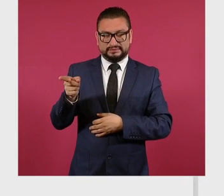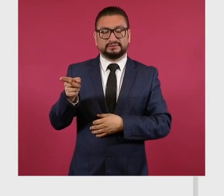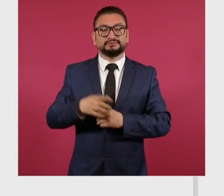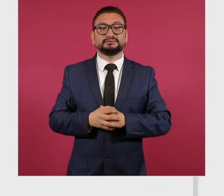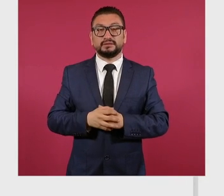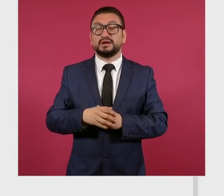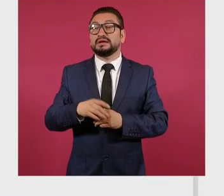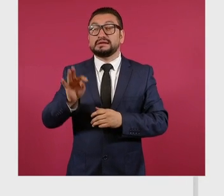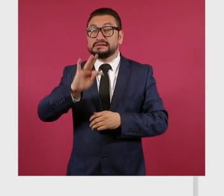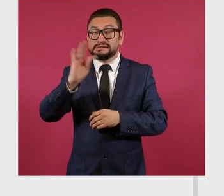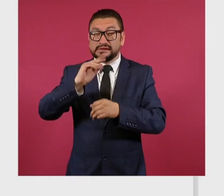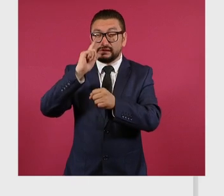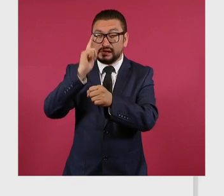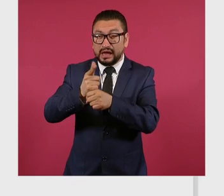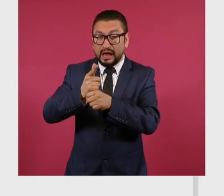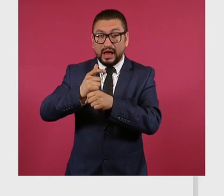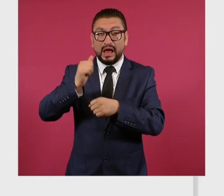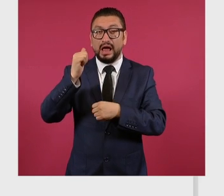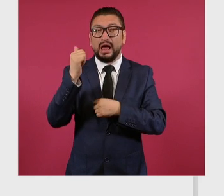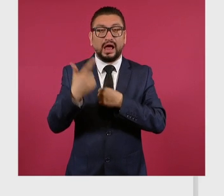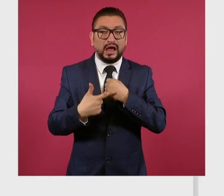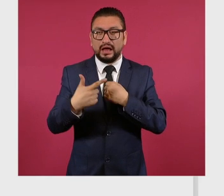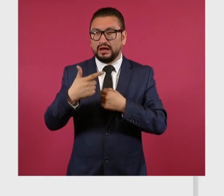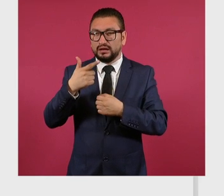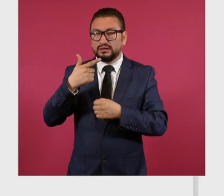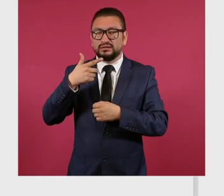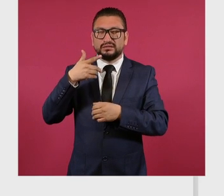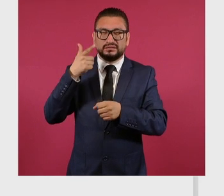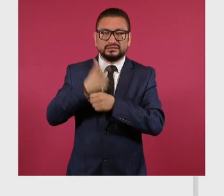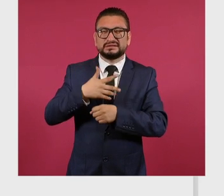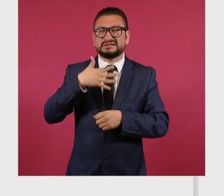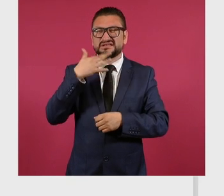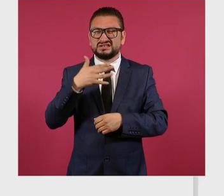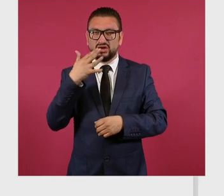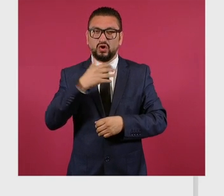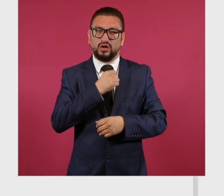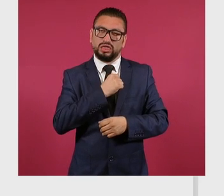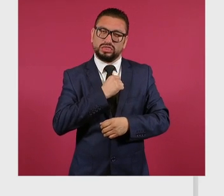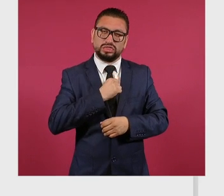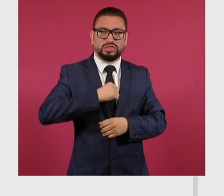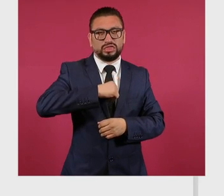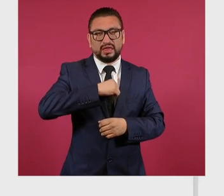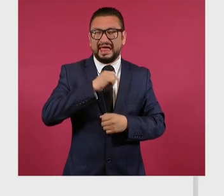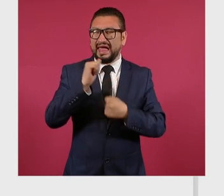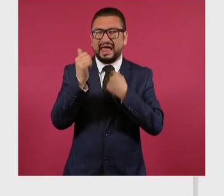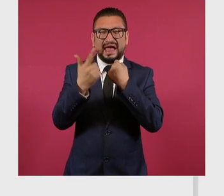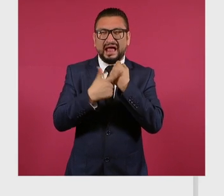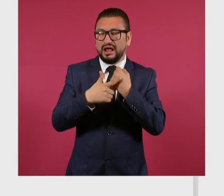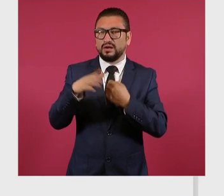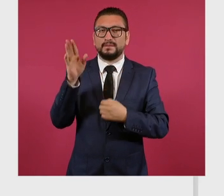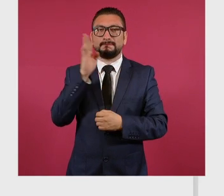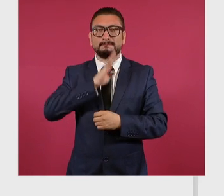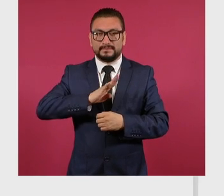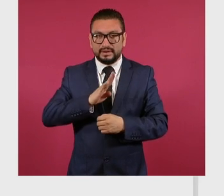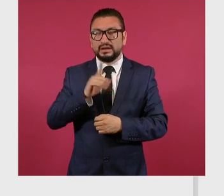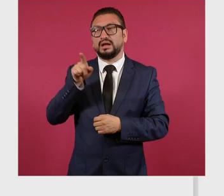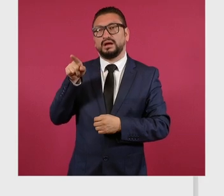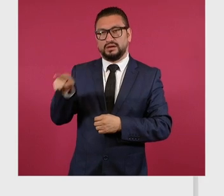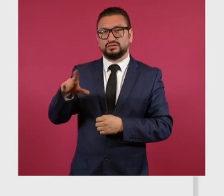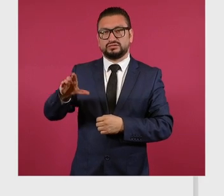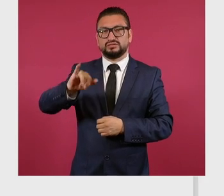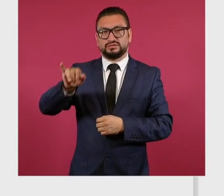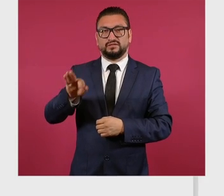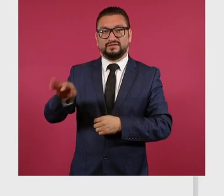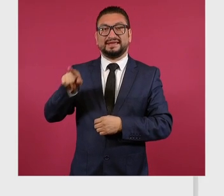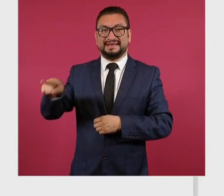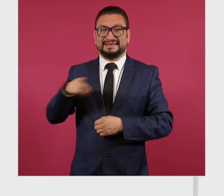sancionar cuando ubique casos de corrupción, de nepotismo, de cualquier otra violación, pues